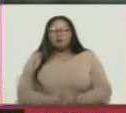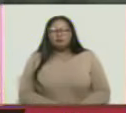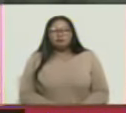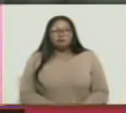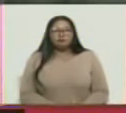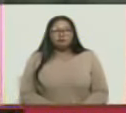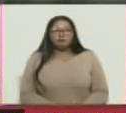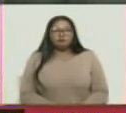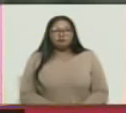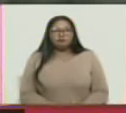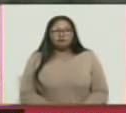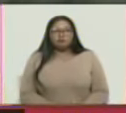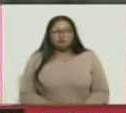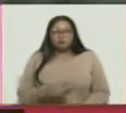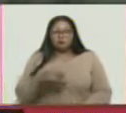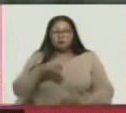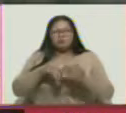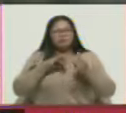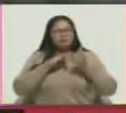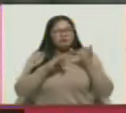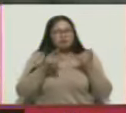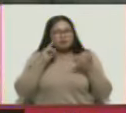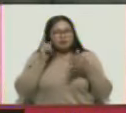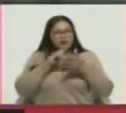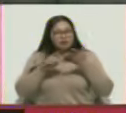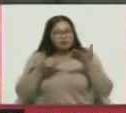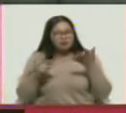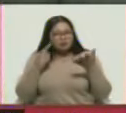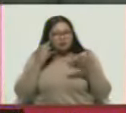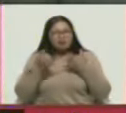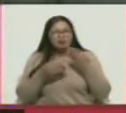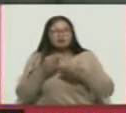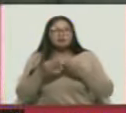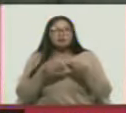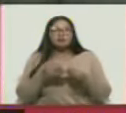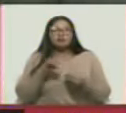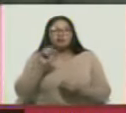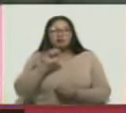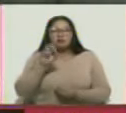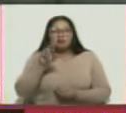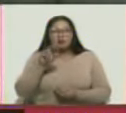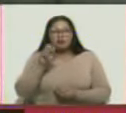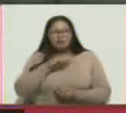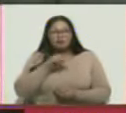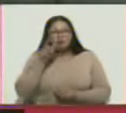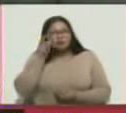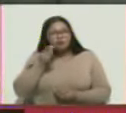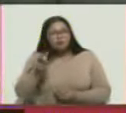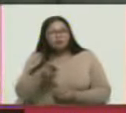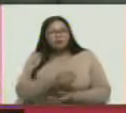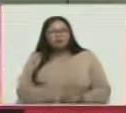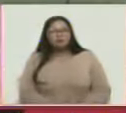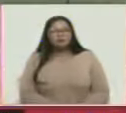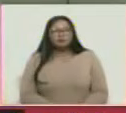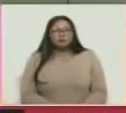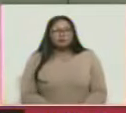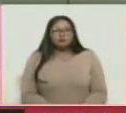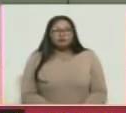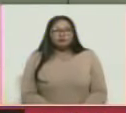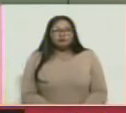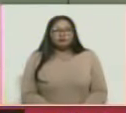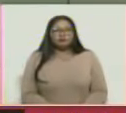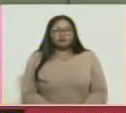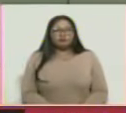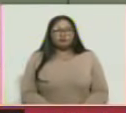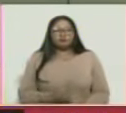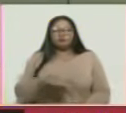inmediata para poner fin a las atrocidades que está cometiendo Israel contra nuestro pueblo. En este momento lo que llaman ayuda humanitaria